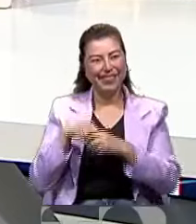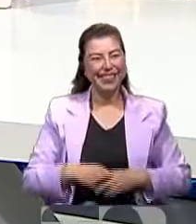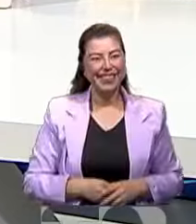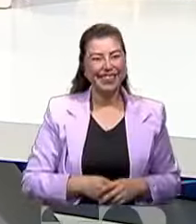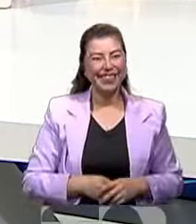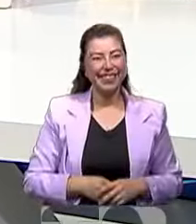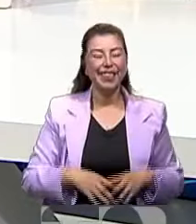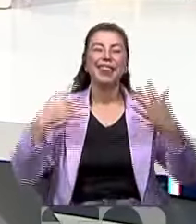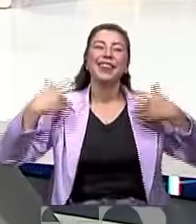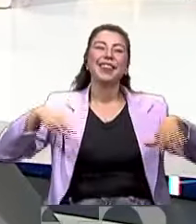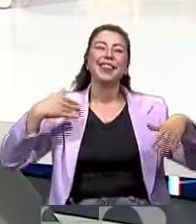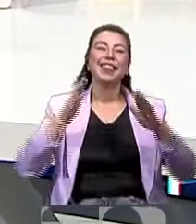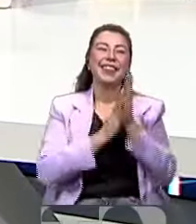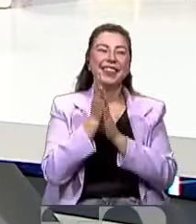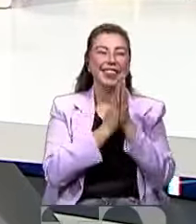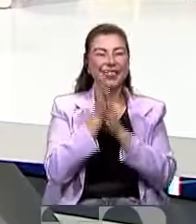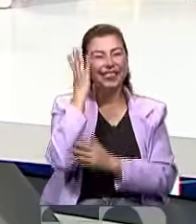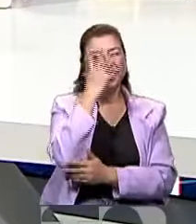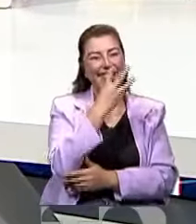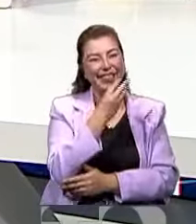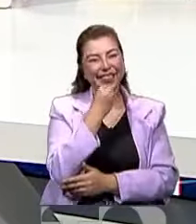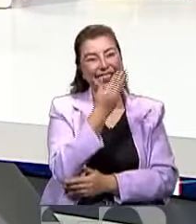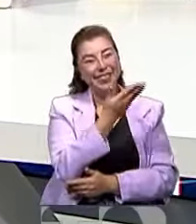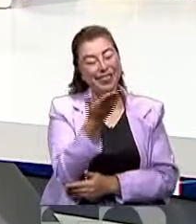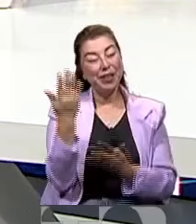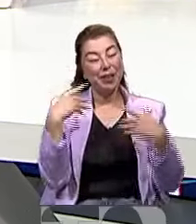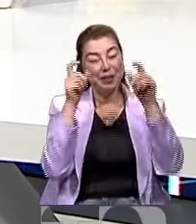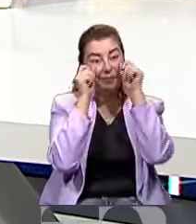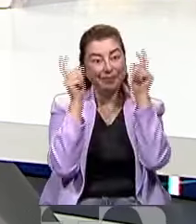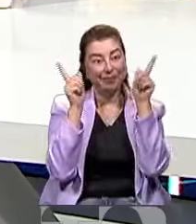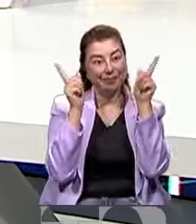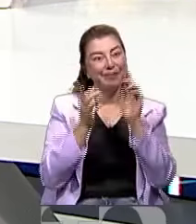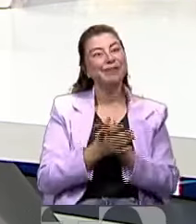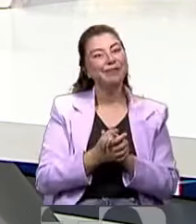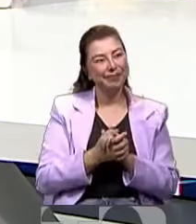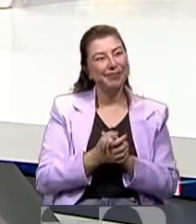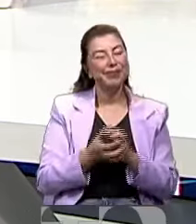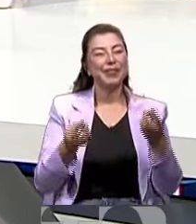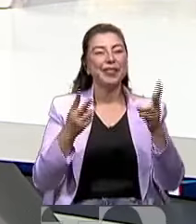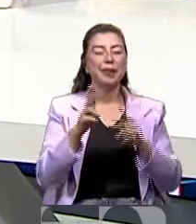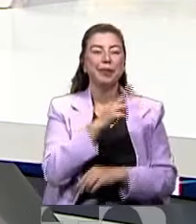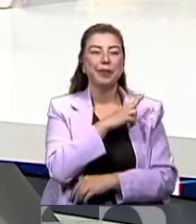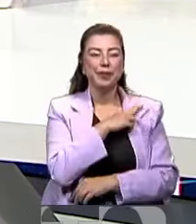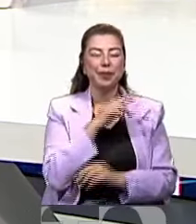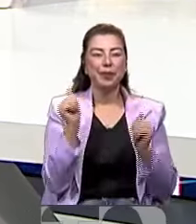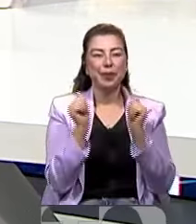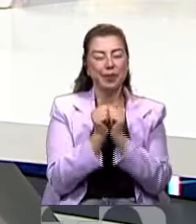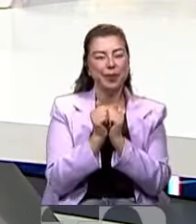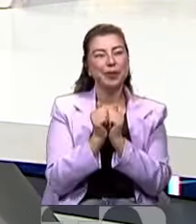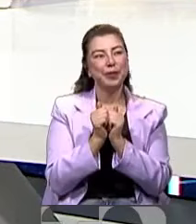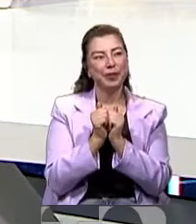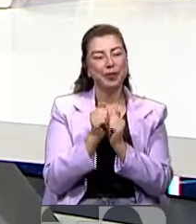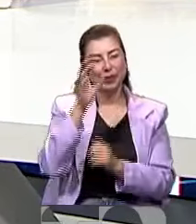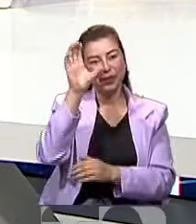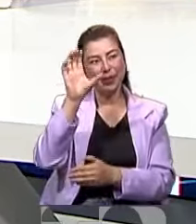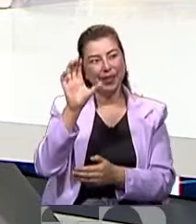Miren ustedes, parceras. Oigan, y la Fundación Acción Animal junto a la Universidad Católica del Ecuador, pues construyeron una